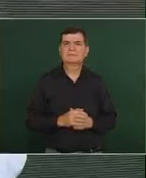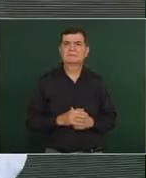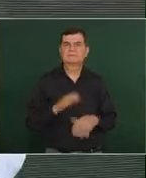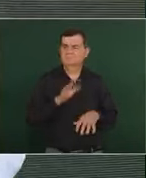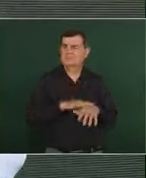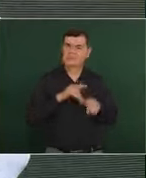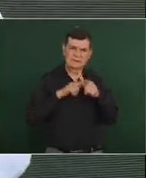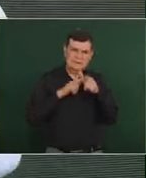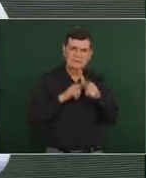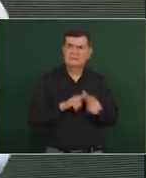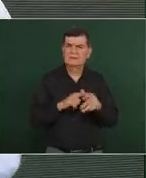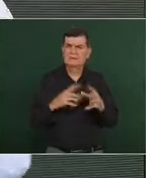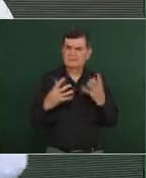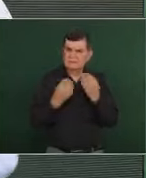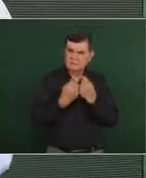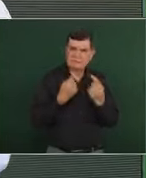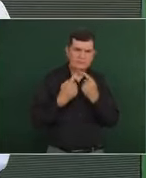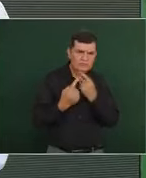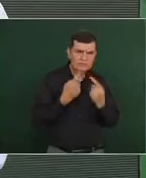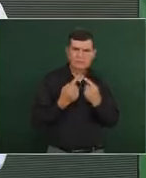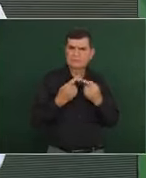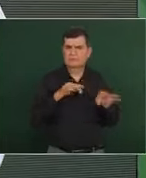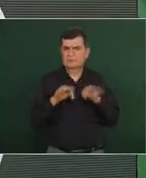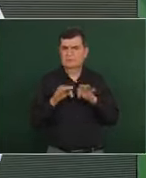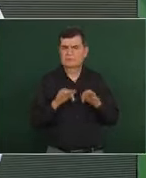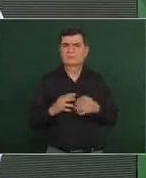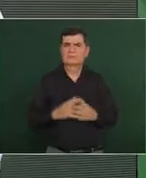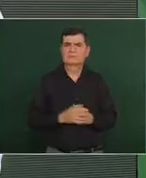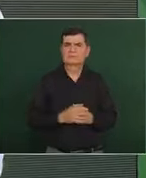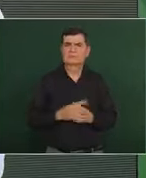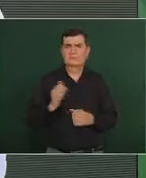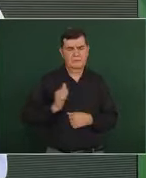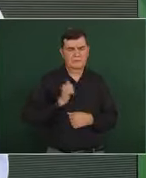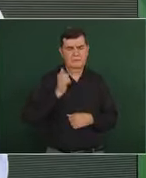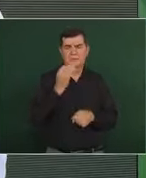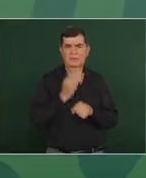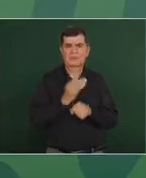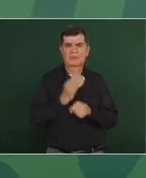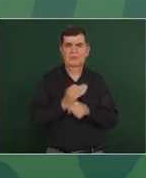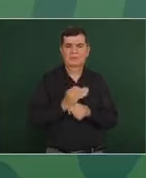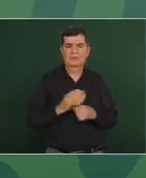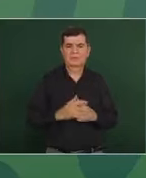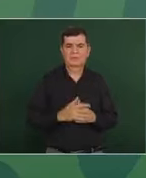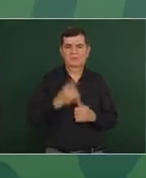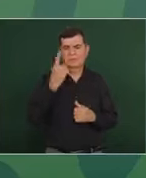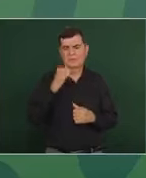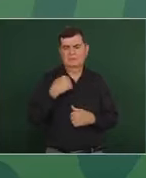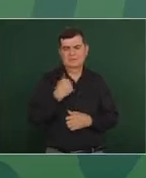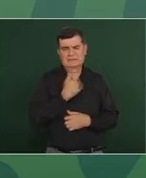seguir trabajando conjuntamente como lo hacemos. Aprovecho también para enviar mi